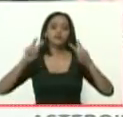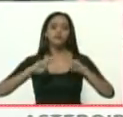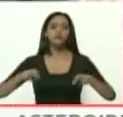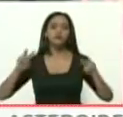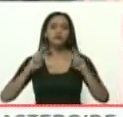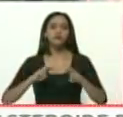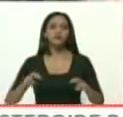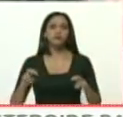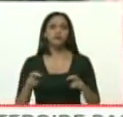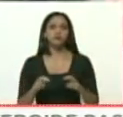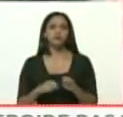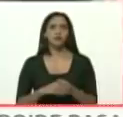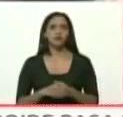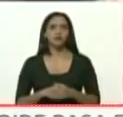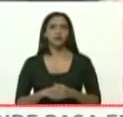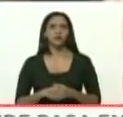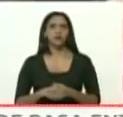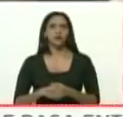lugar,